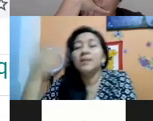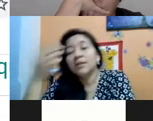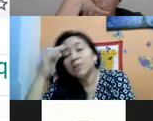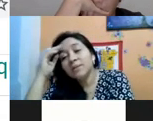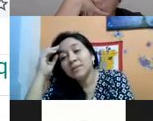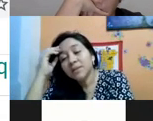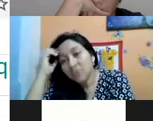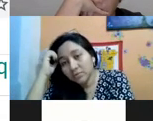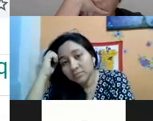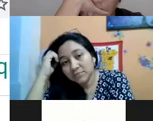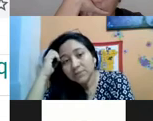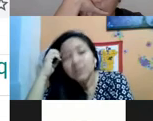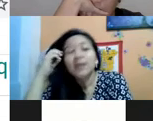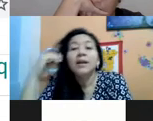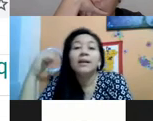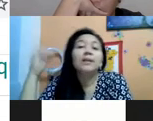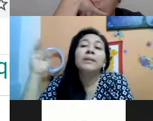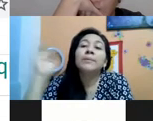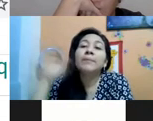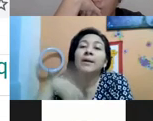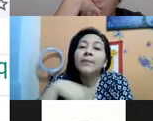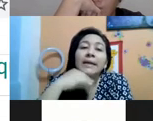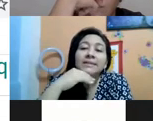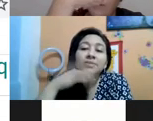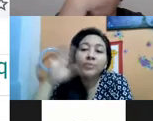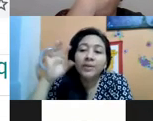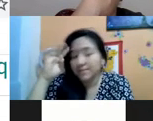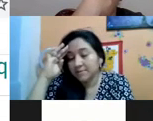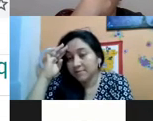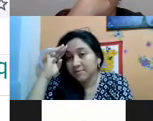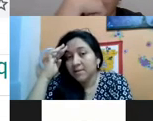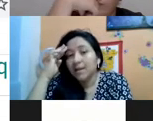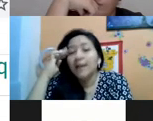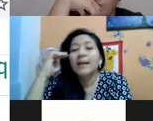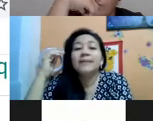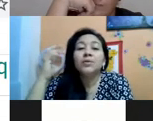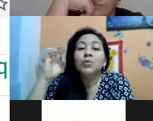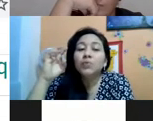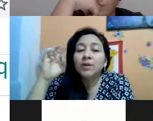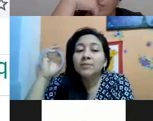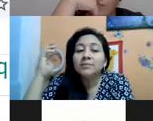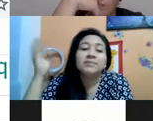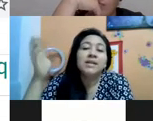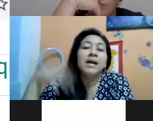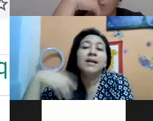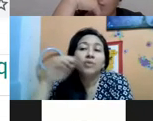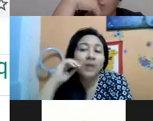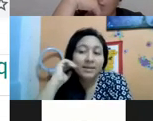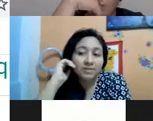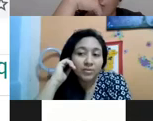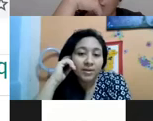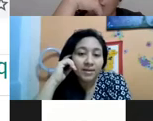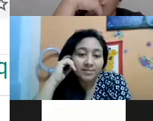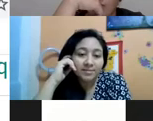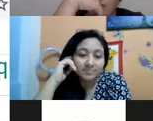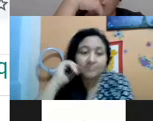de retroalimentación, ¿sí? La primera vez la hacen sobre 10. La segunda ya no la hacen